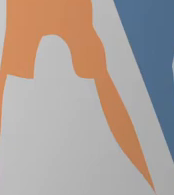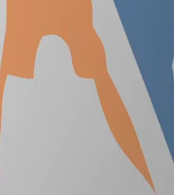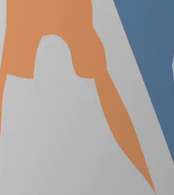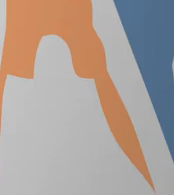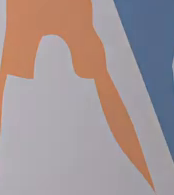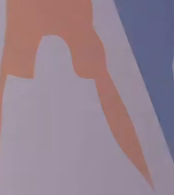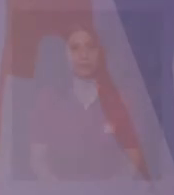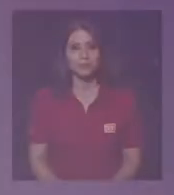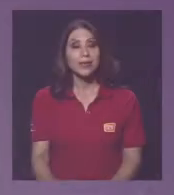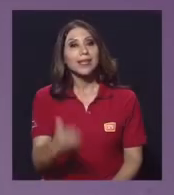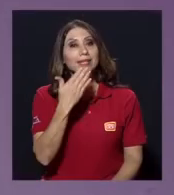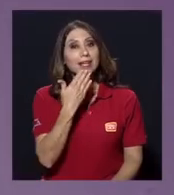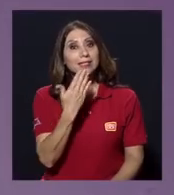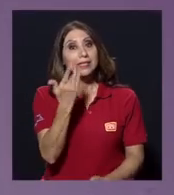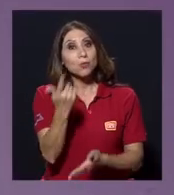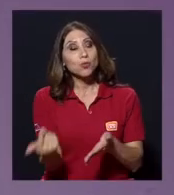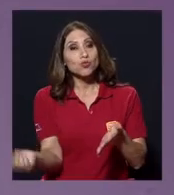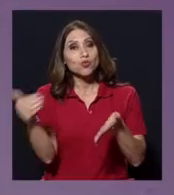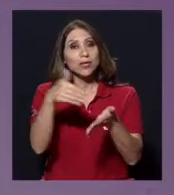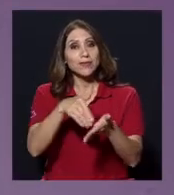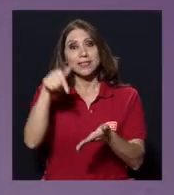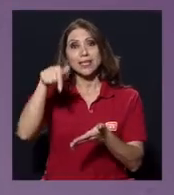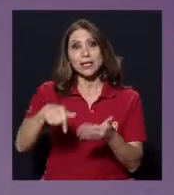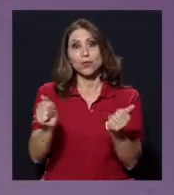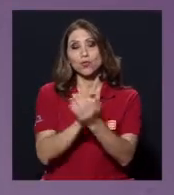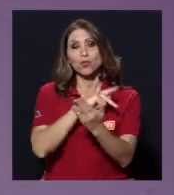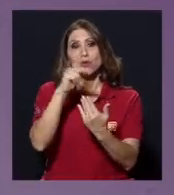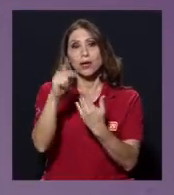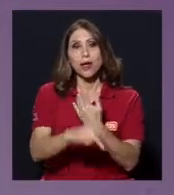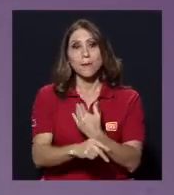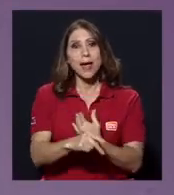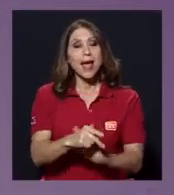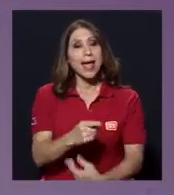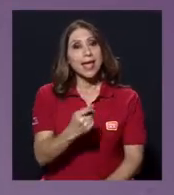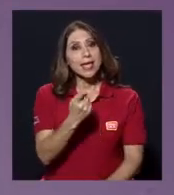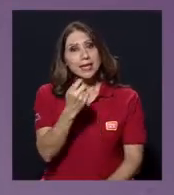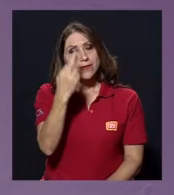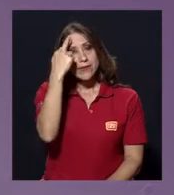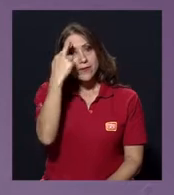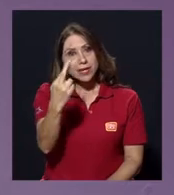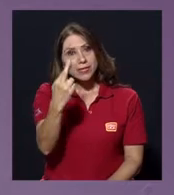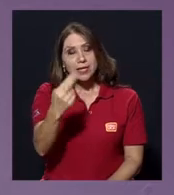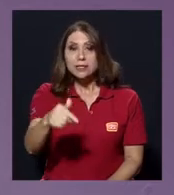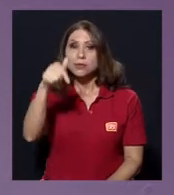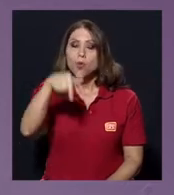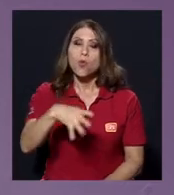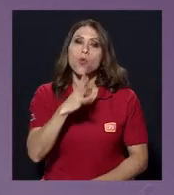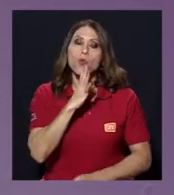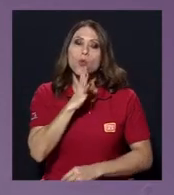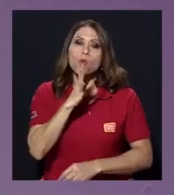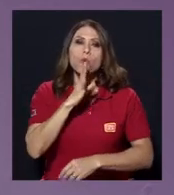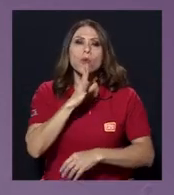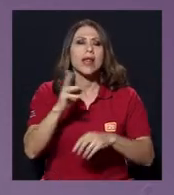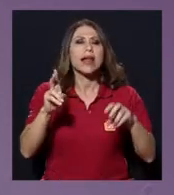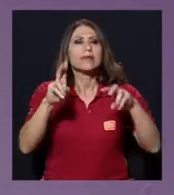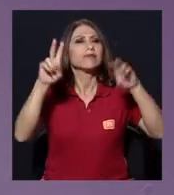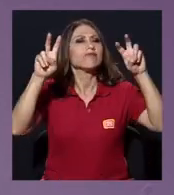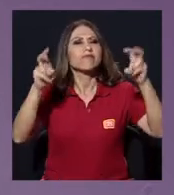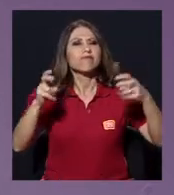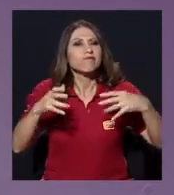Gracias por estar una vez más con Irreverencias. Hoy vamos a conversar sobre esas demandas,